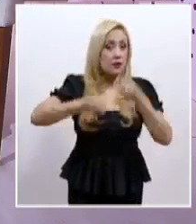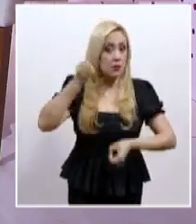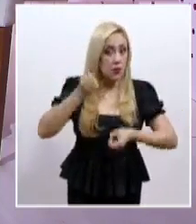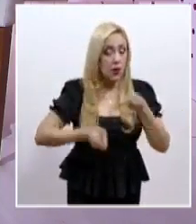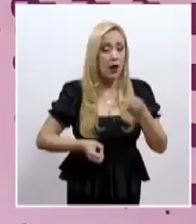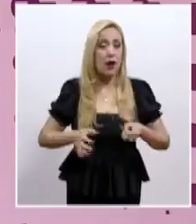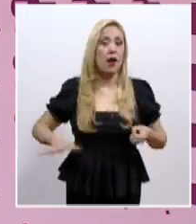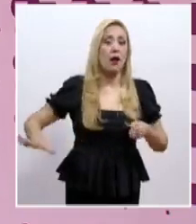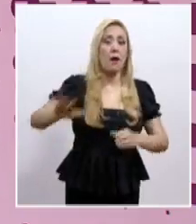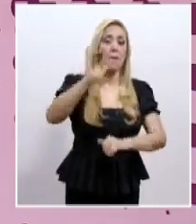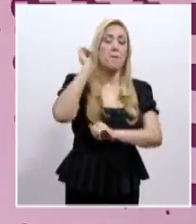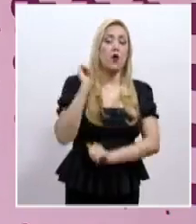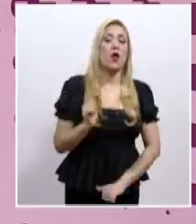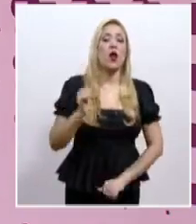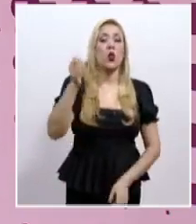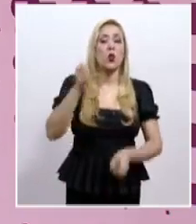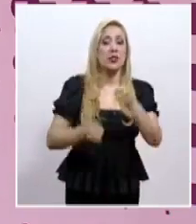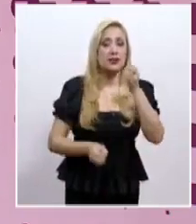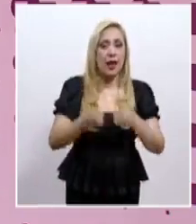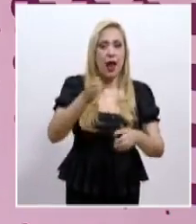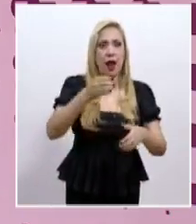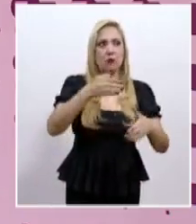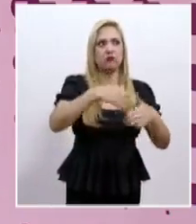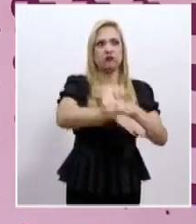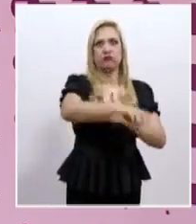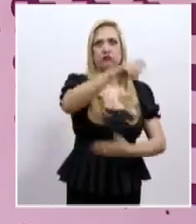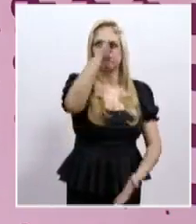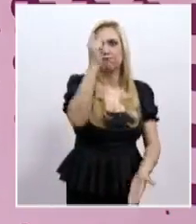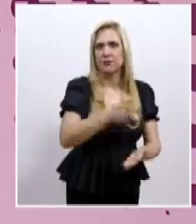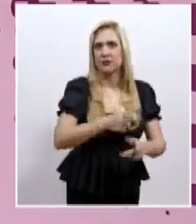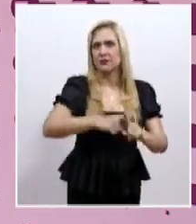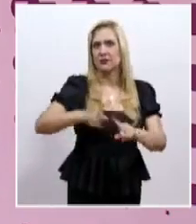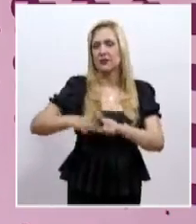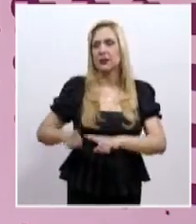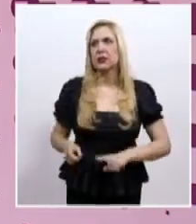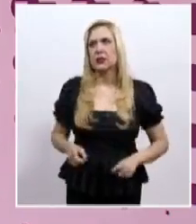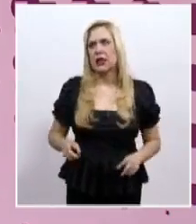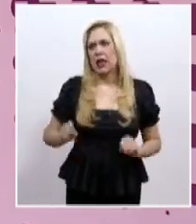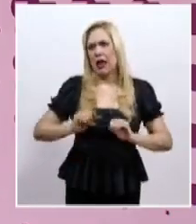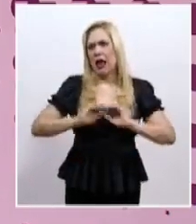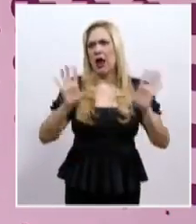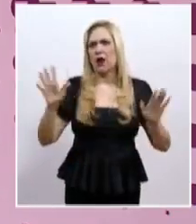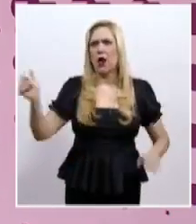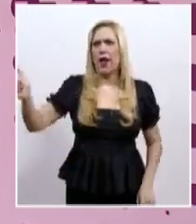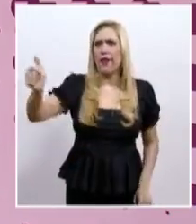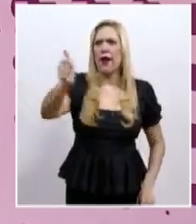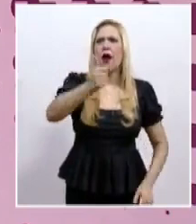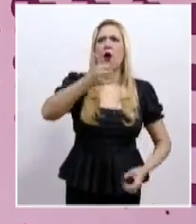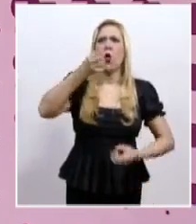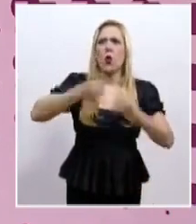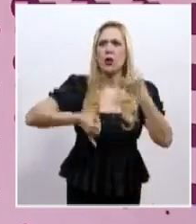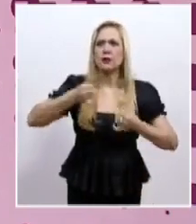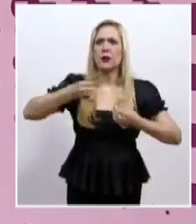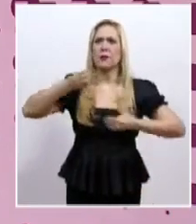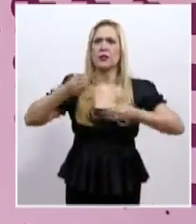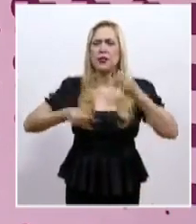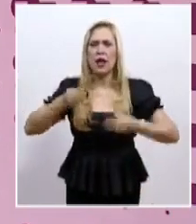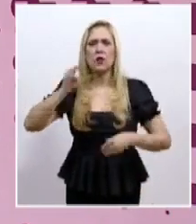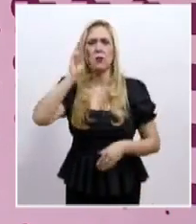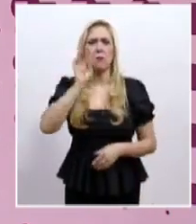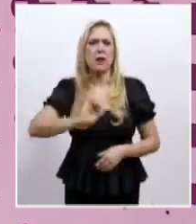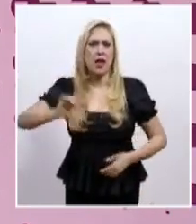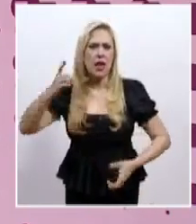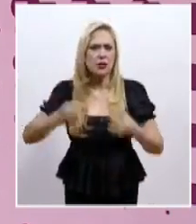Poder Judicial, pensamos como en una serie de funcionarios que tienen que ver solo el caso que